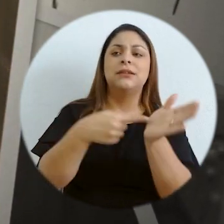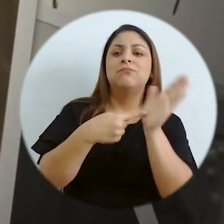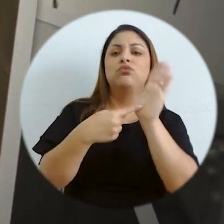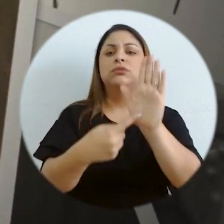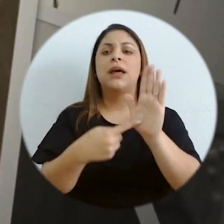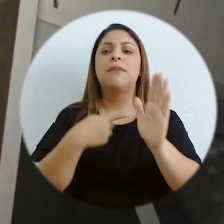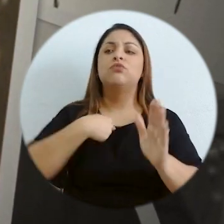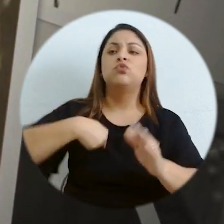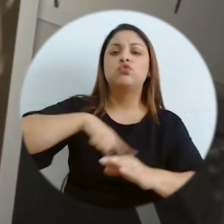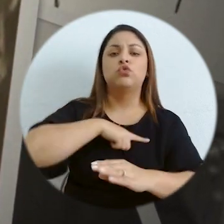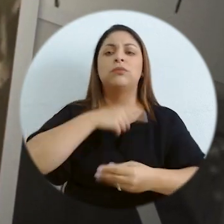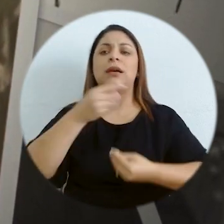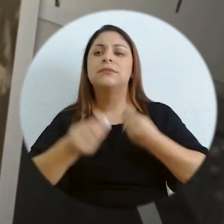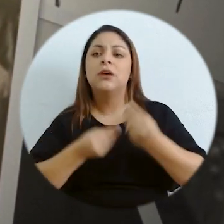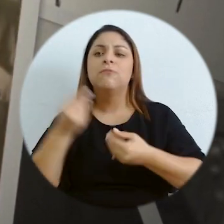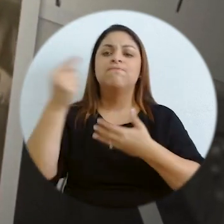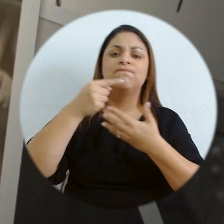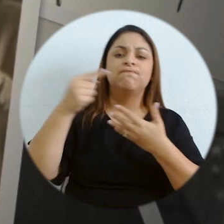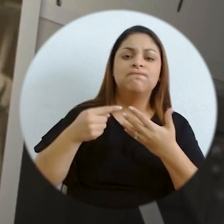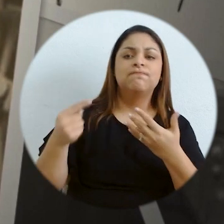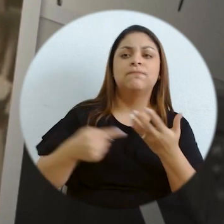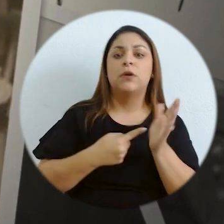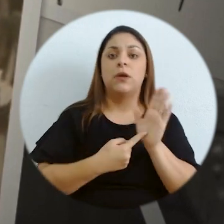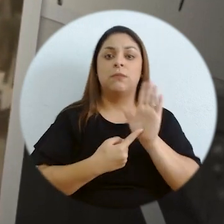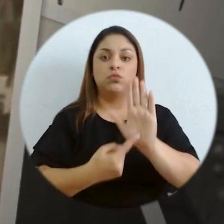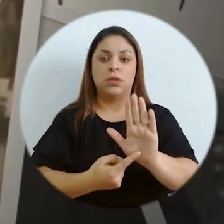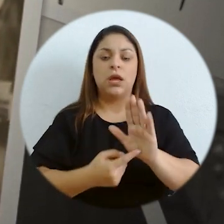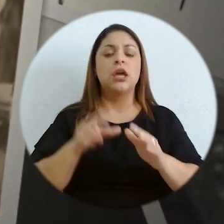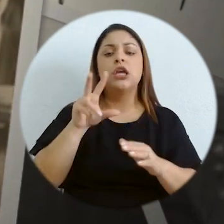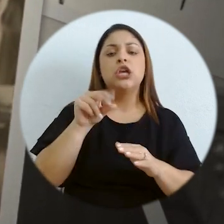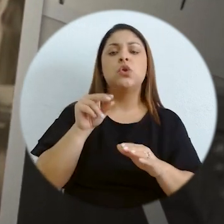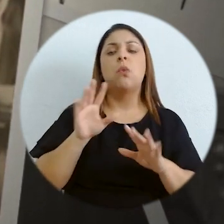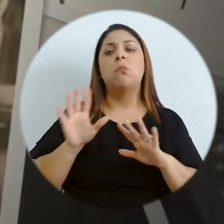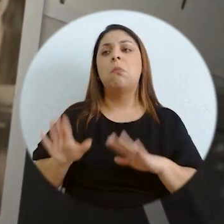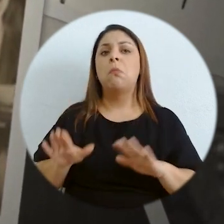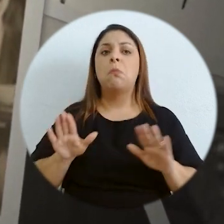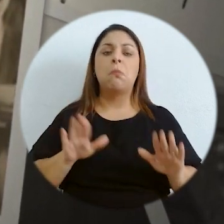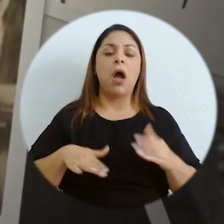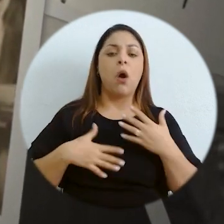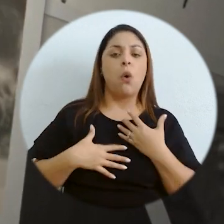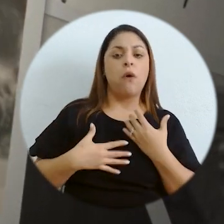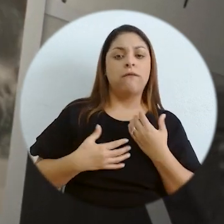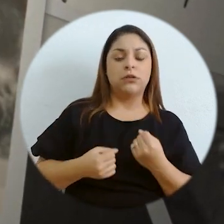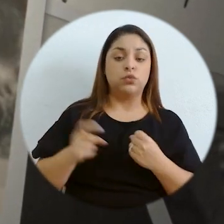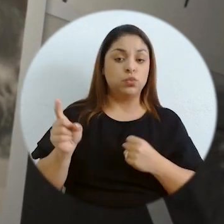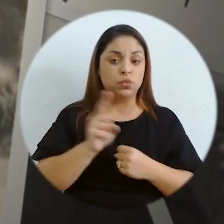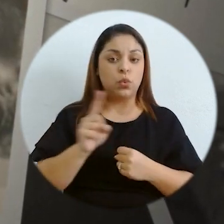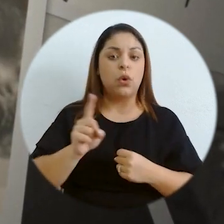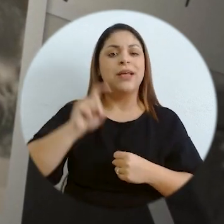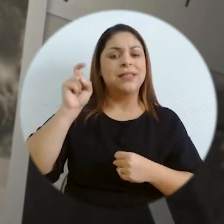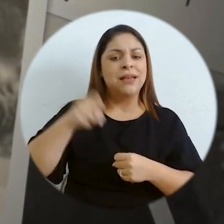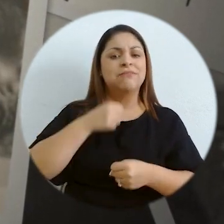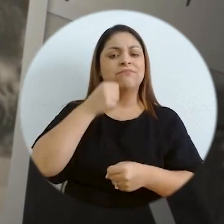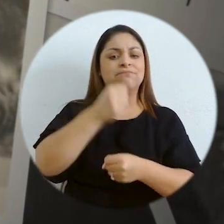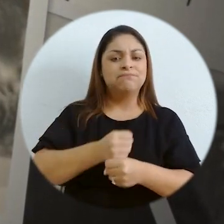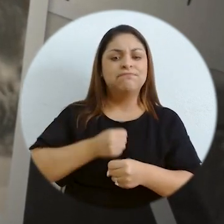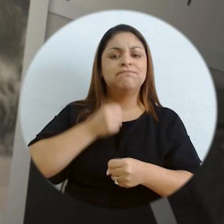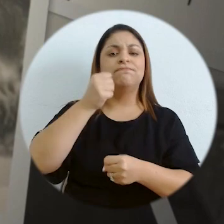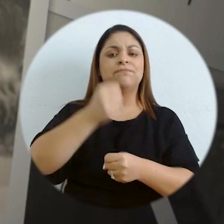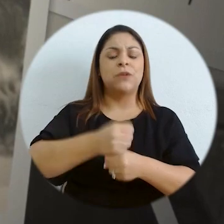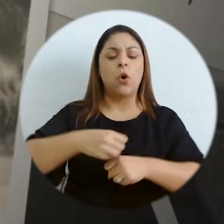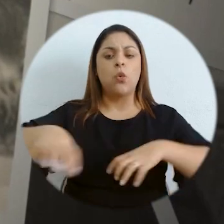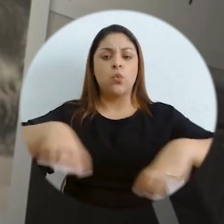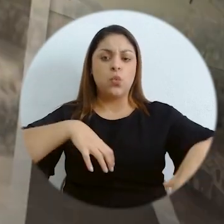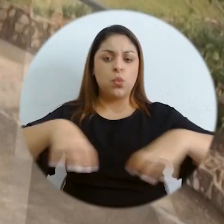útiles, y no vivir de la confianza que siempre habéis tenido, porque la habéis tenido, sino construirla y trabajarla día a